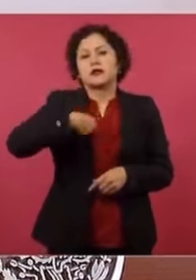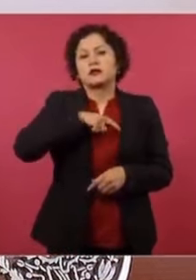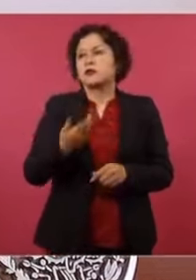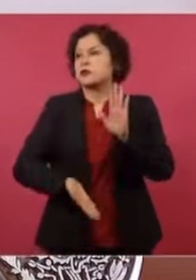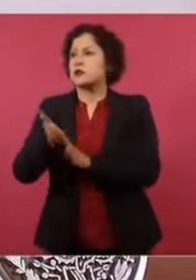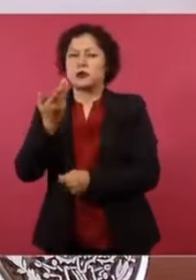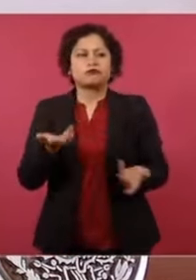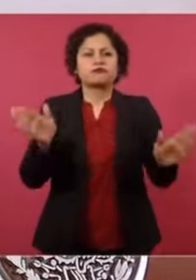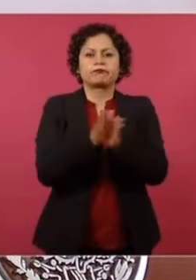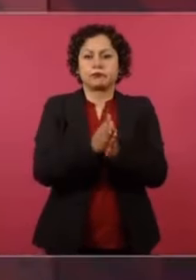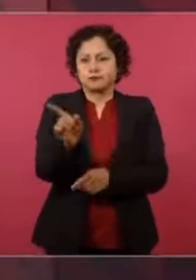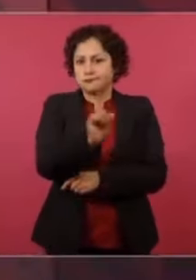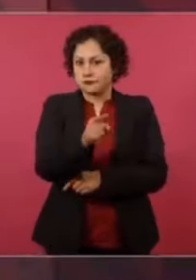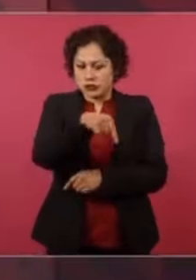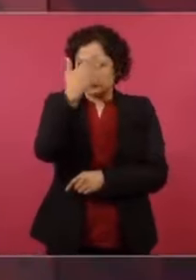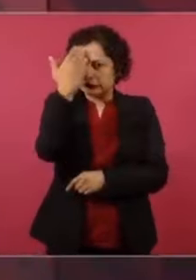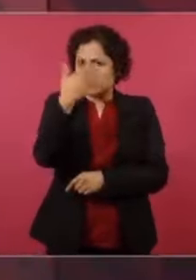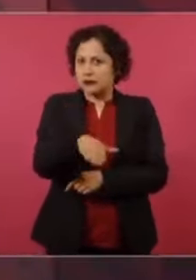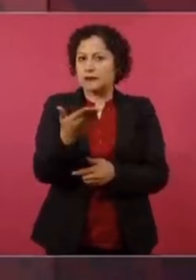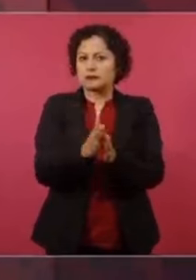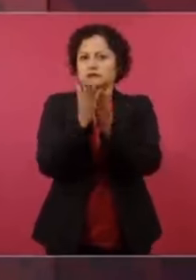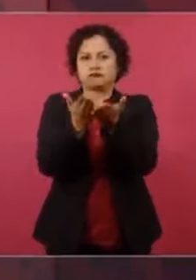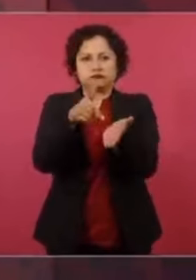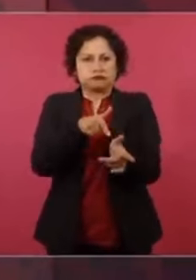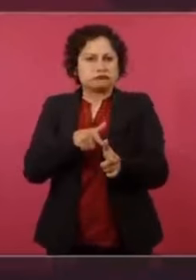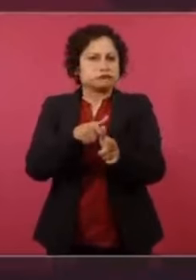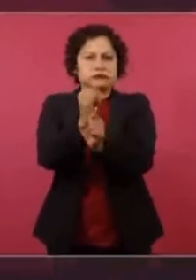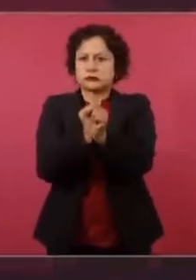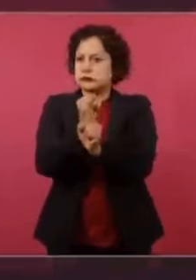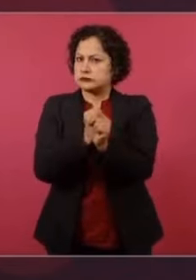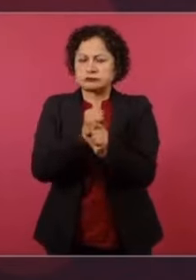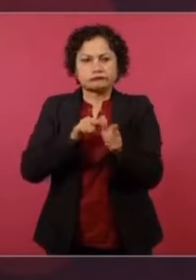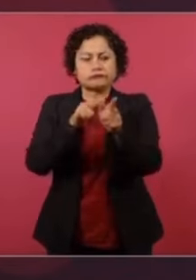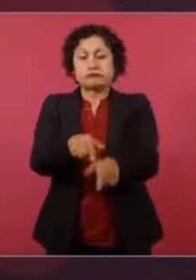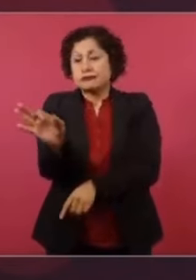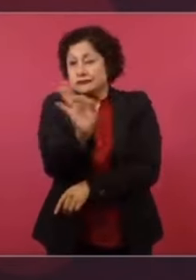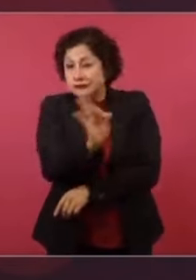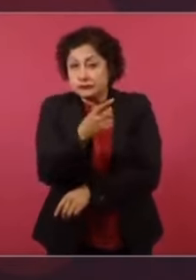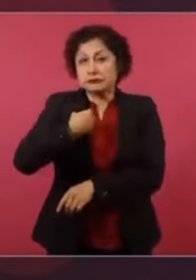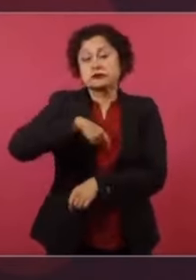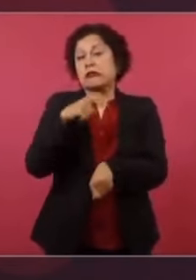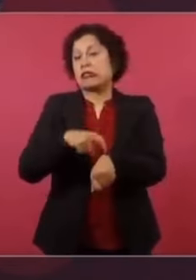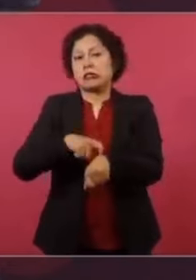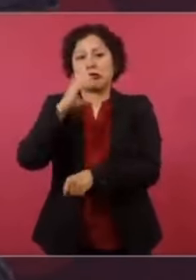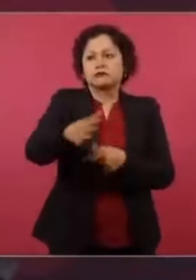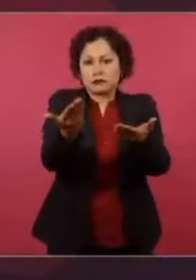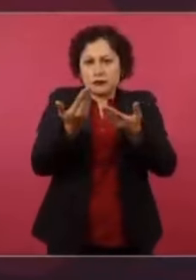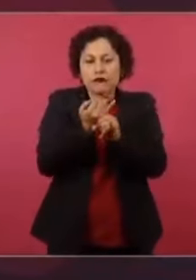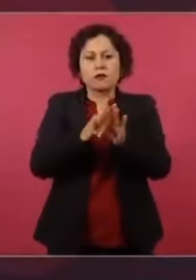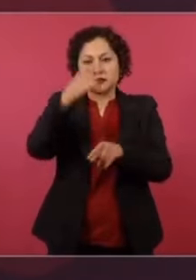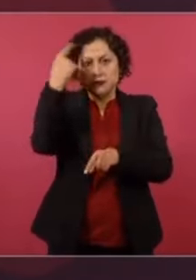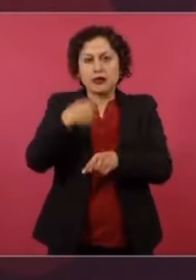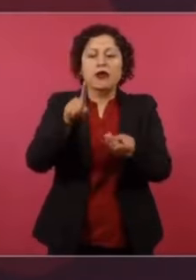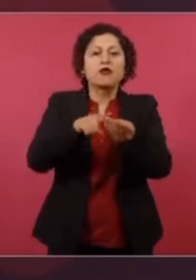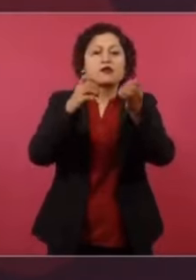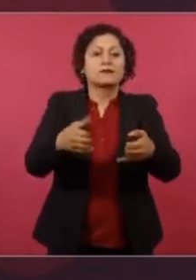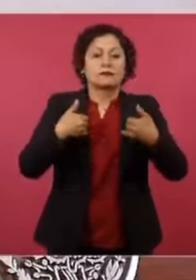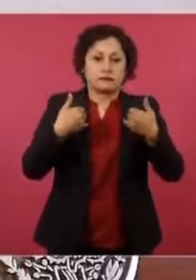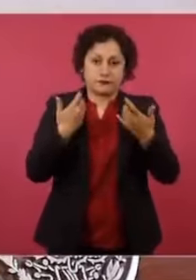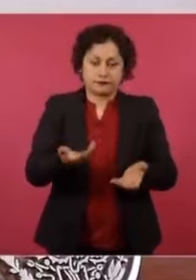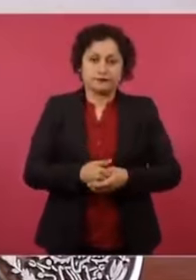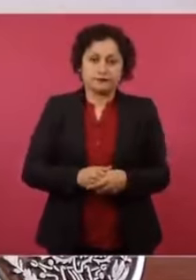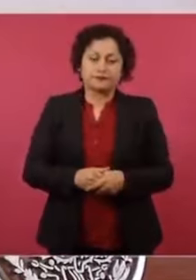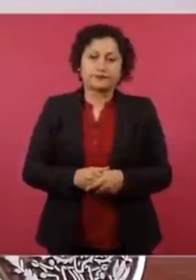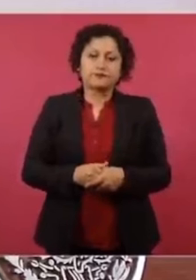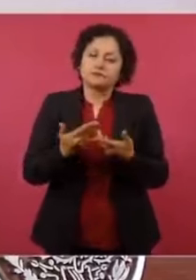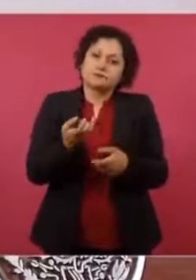no va a haber carpetazo, es un expediente abierto. Si no alcanzamos nosotros a encontrar a los jóvenes, entonces quedamos en